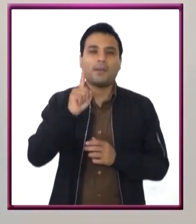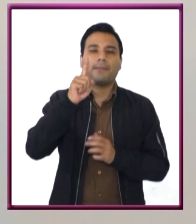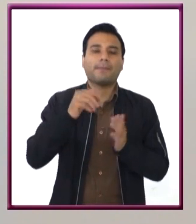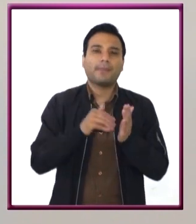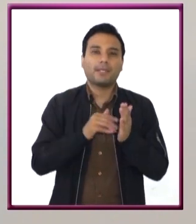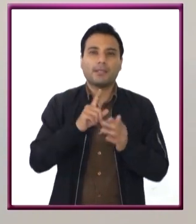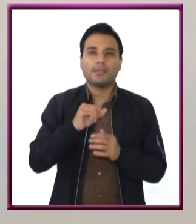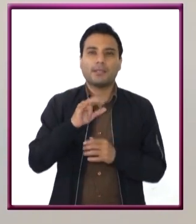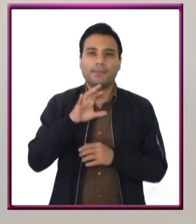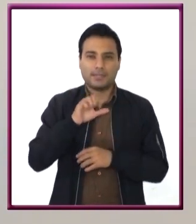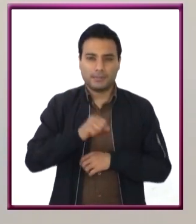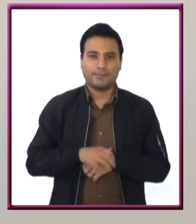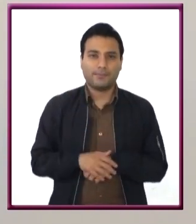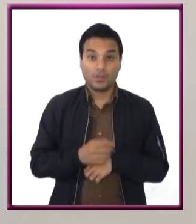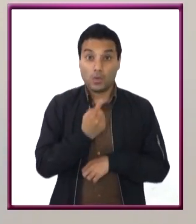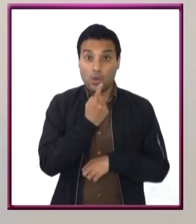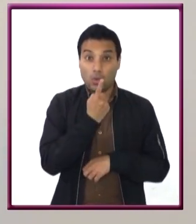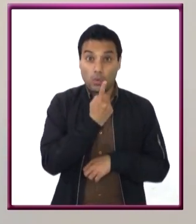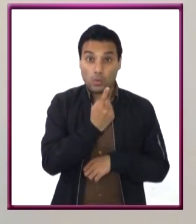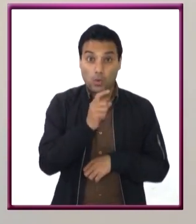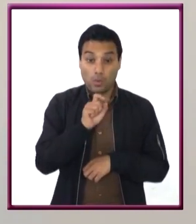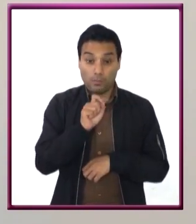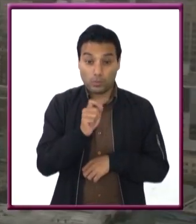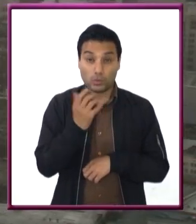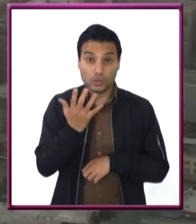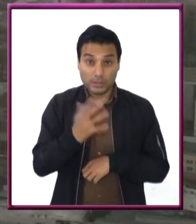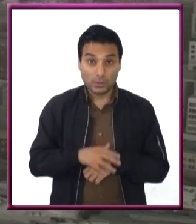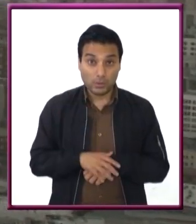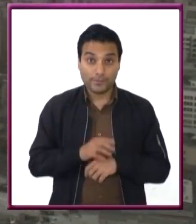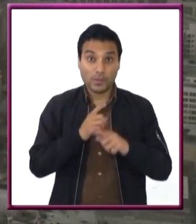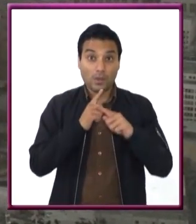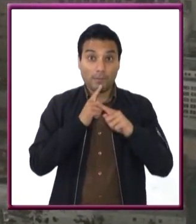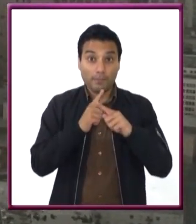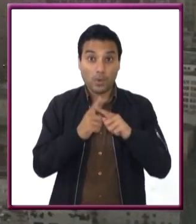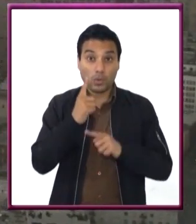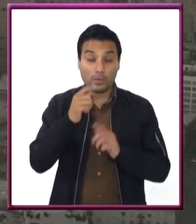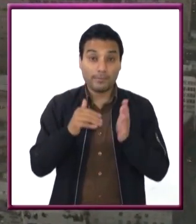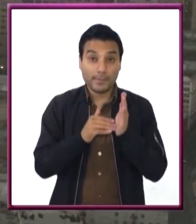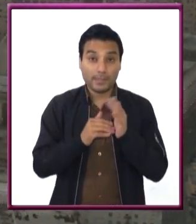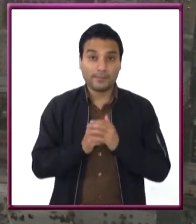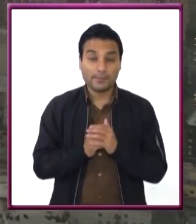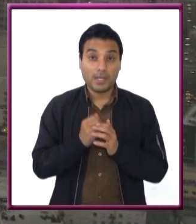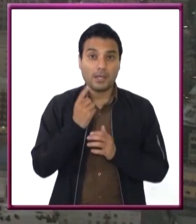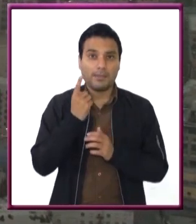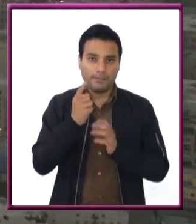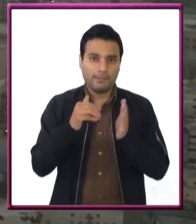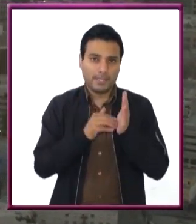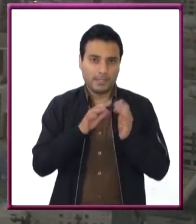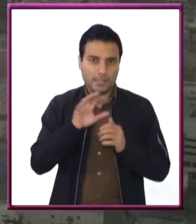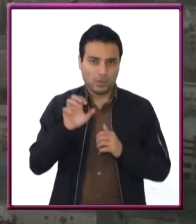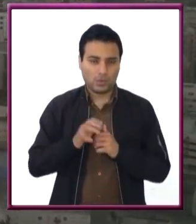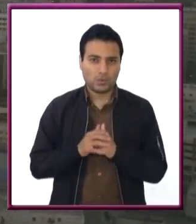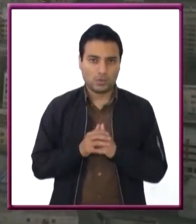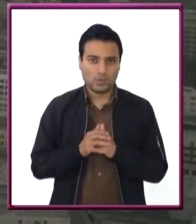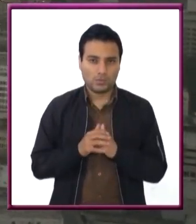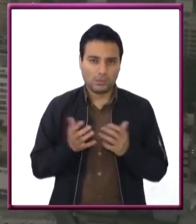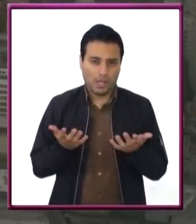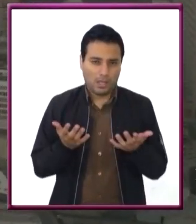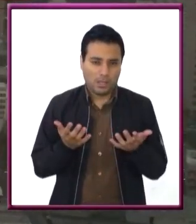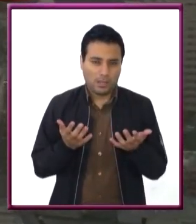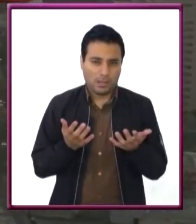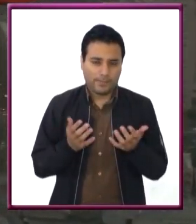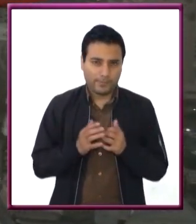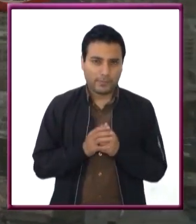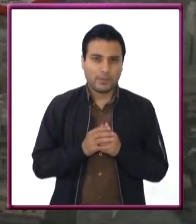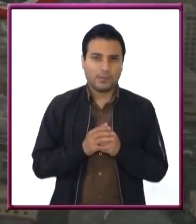libras, el factor 1.5 lo multiplicas por 1000 y te daría 1500. Entonces dices,